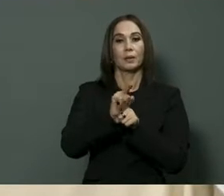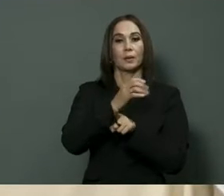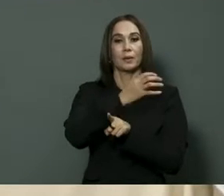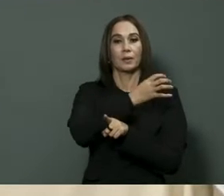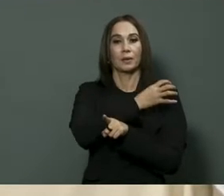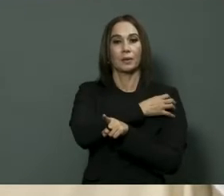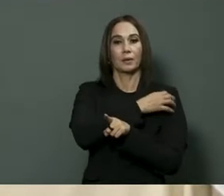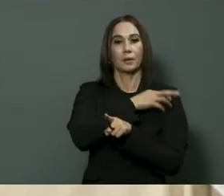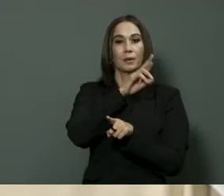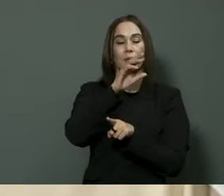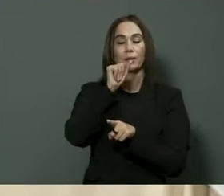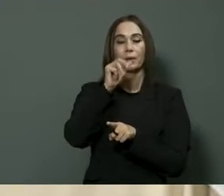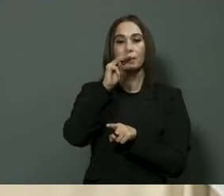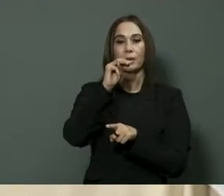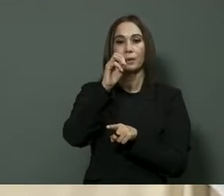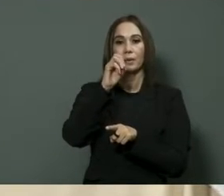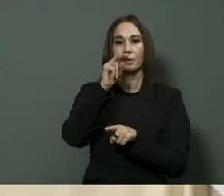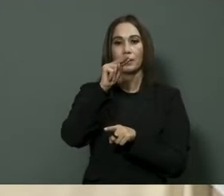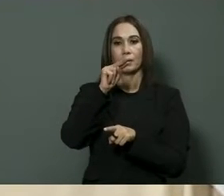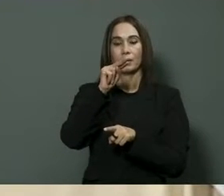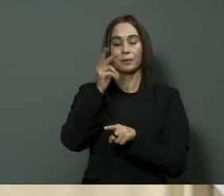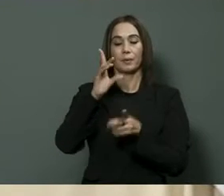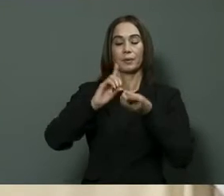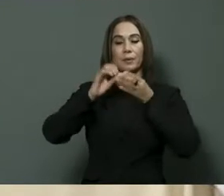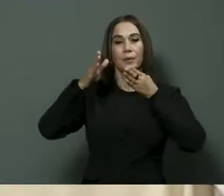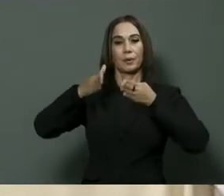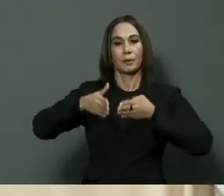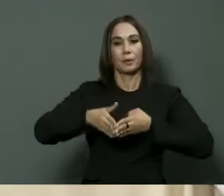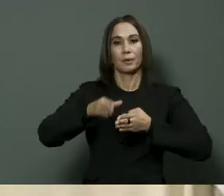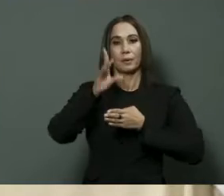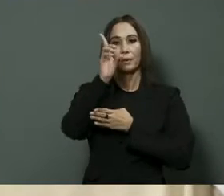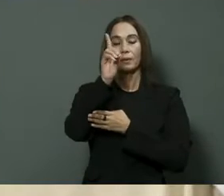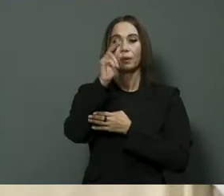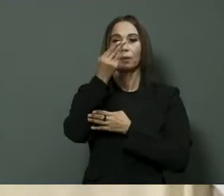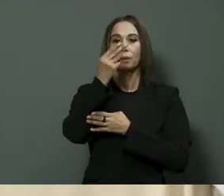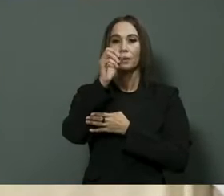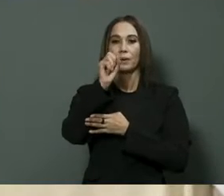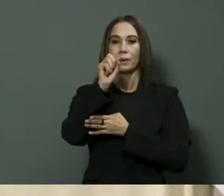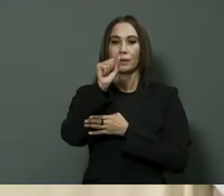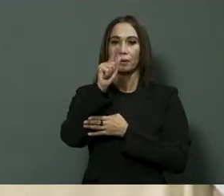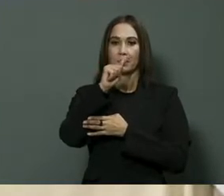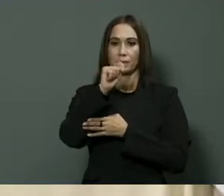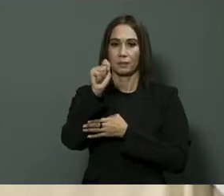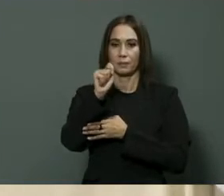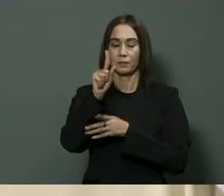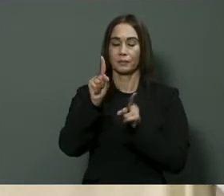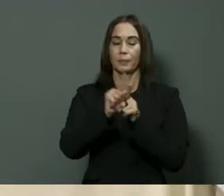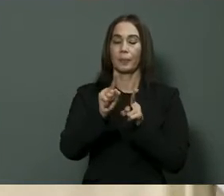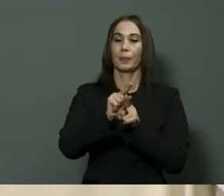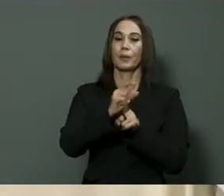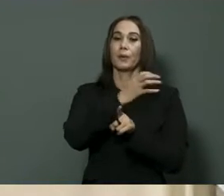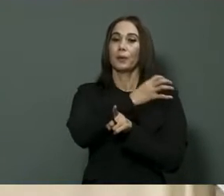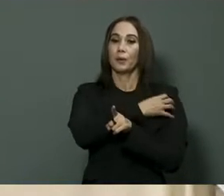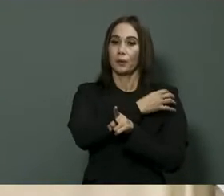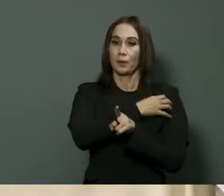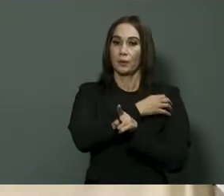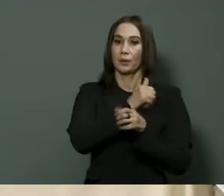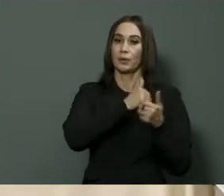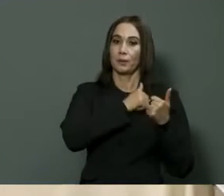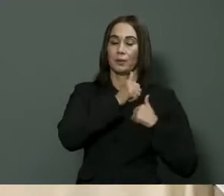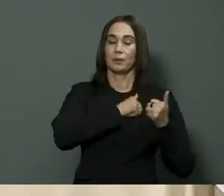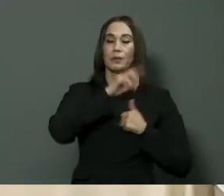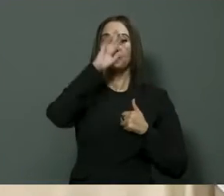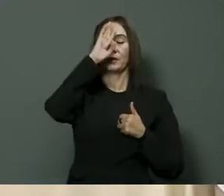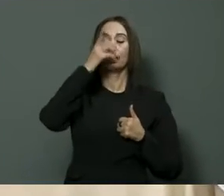general Ramón Antonio Guzmán, el director de DIGESET, el coronel José Nakin Col, Ejército